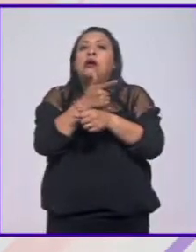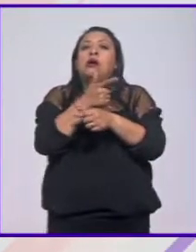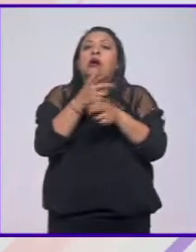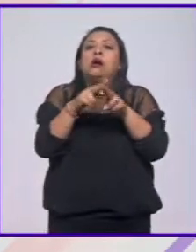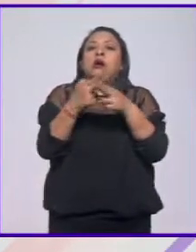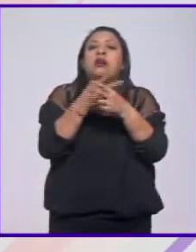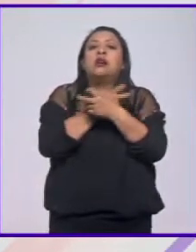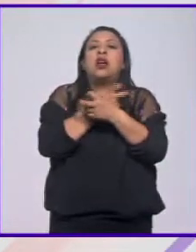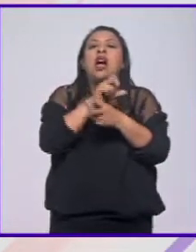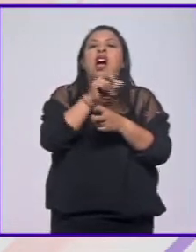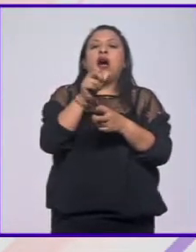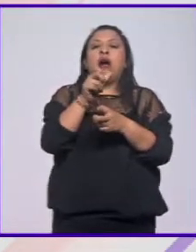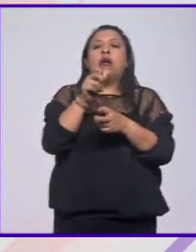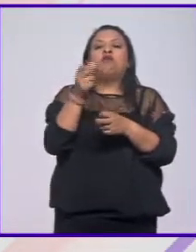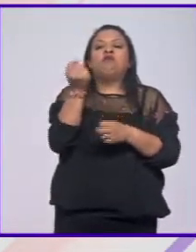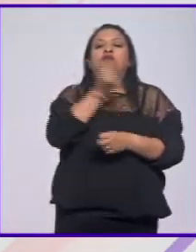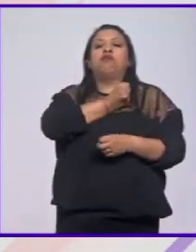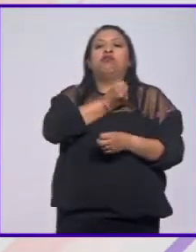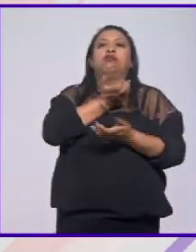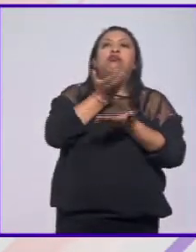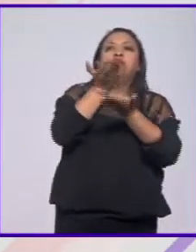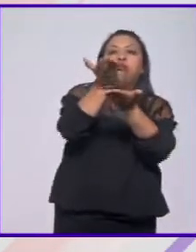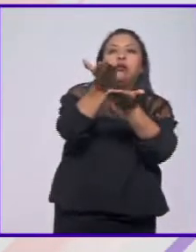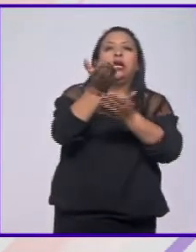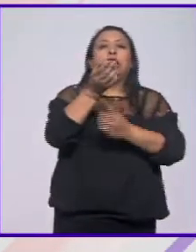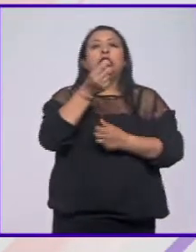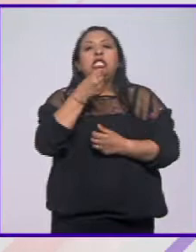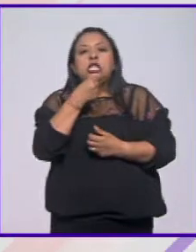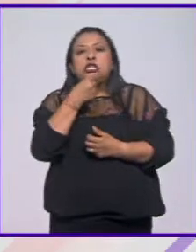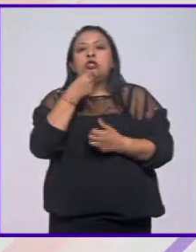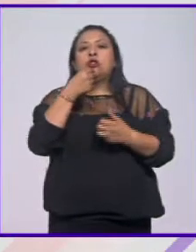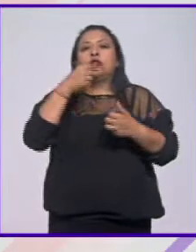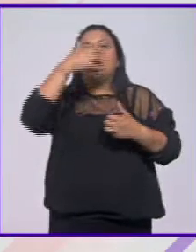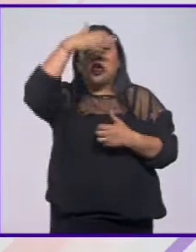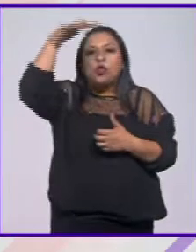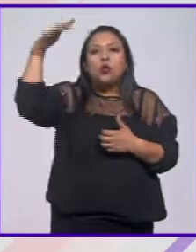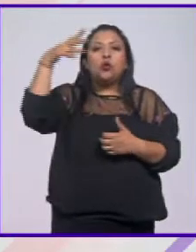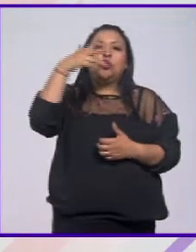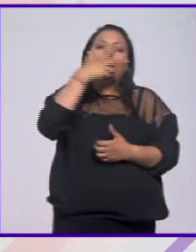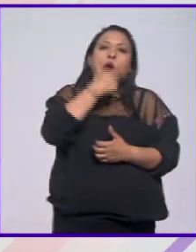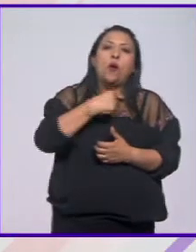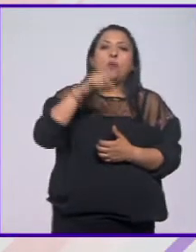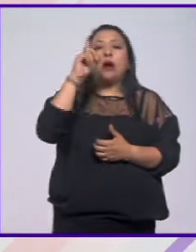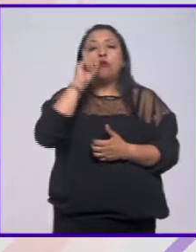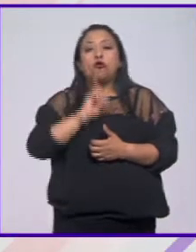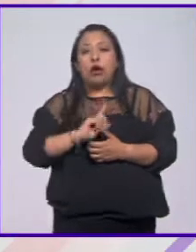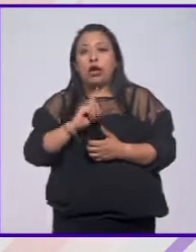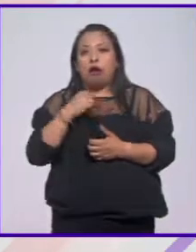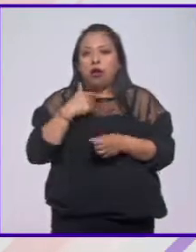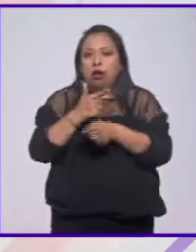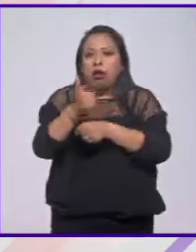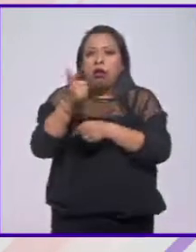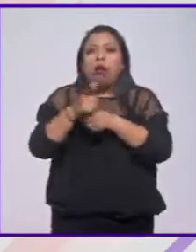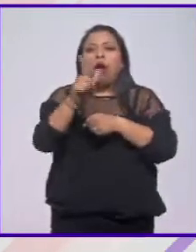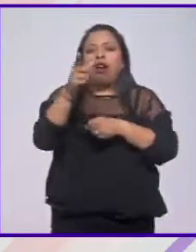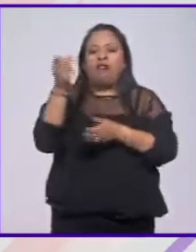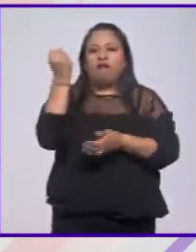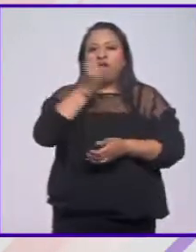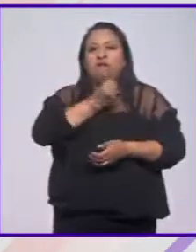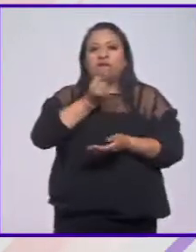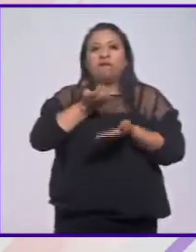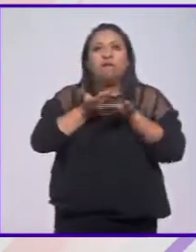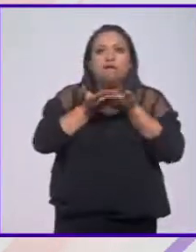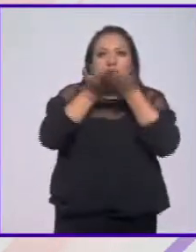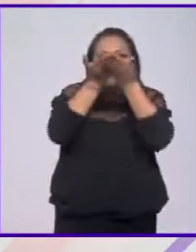víctimas sacrificiales, ¿no? Niños, adultos, hombres, mujeres, que eran sacrificados aquí